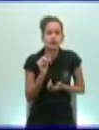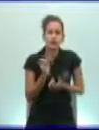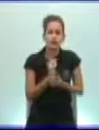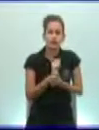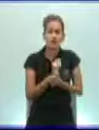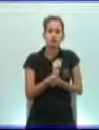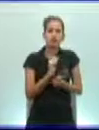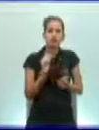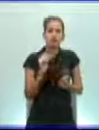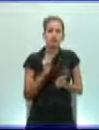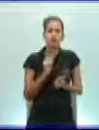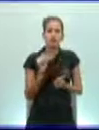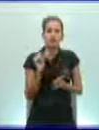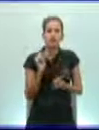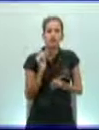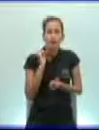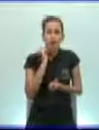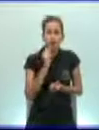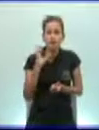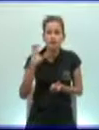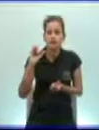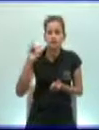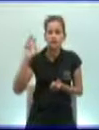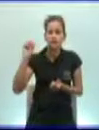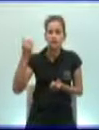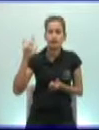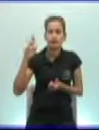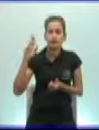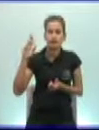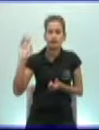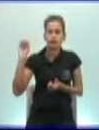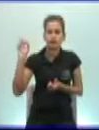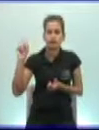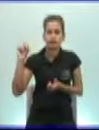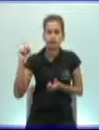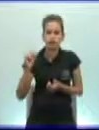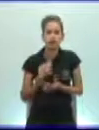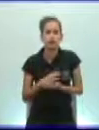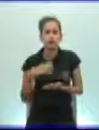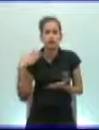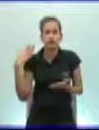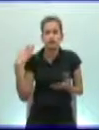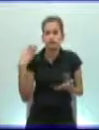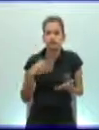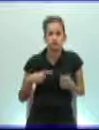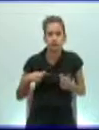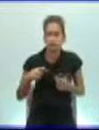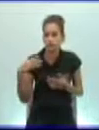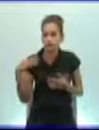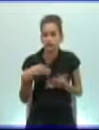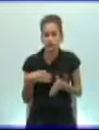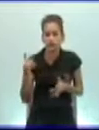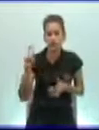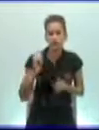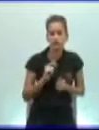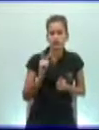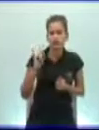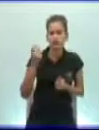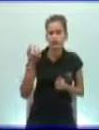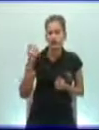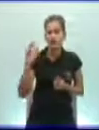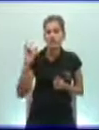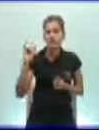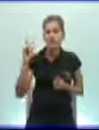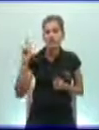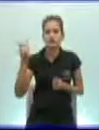cimarrón. Corrió y corrió hasta llegar al palenque. Taita Ramón contaba que los negros apalencados